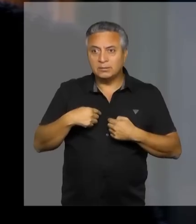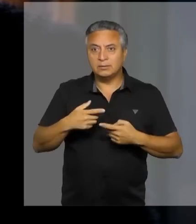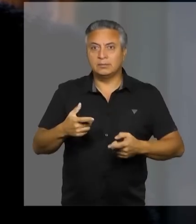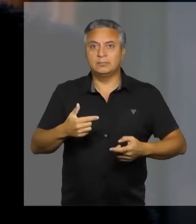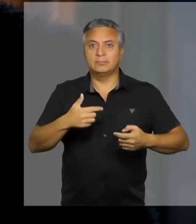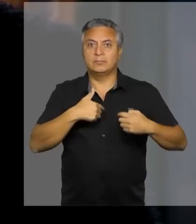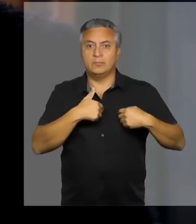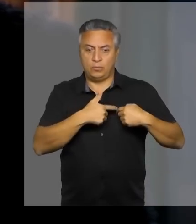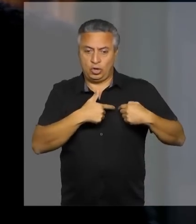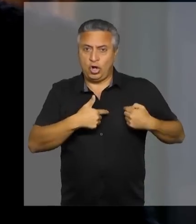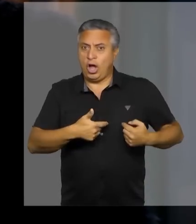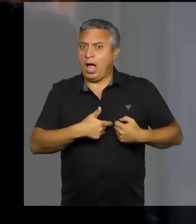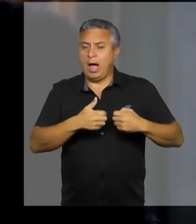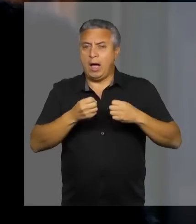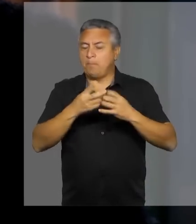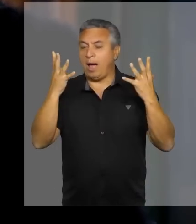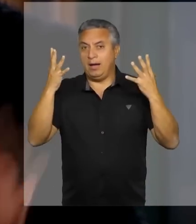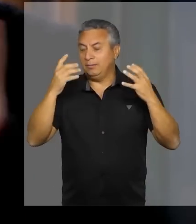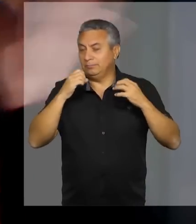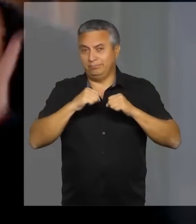me rompe el corazón.